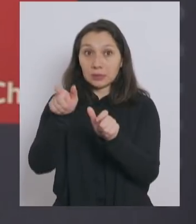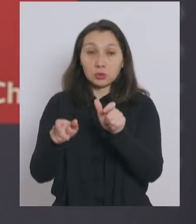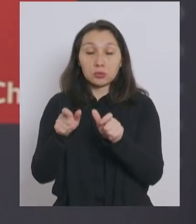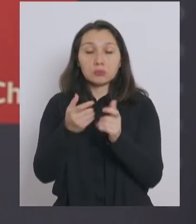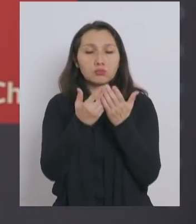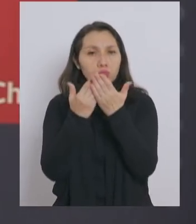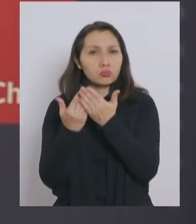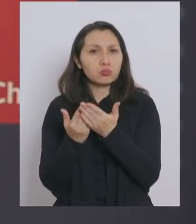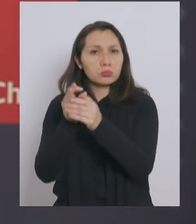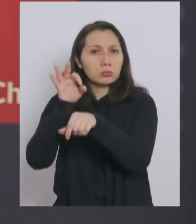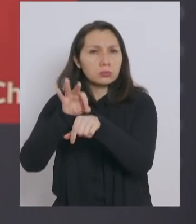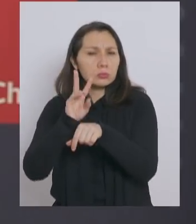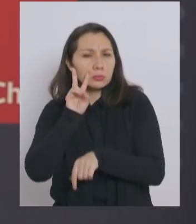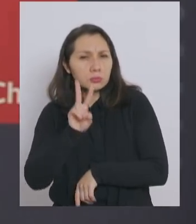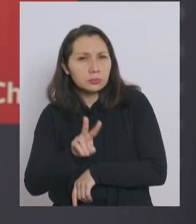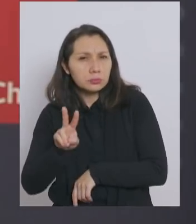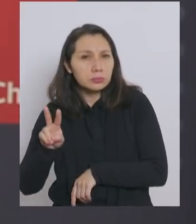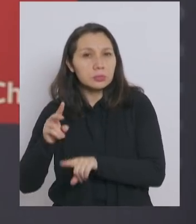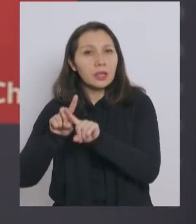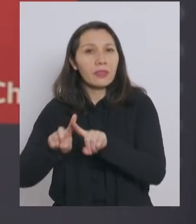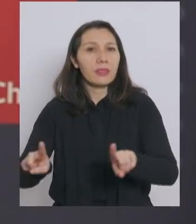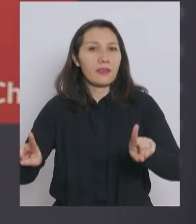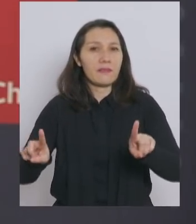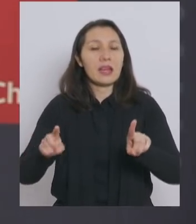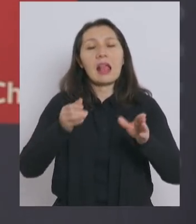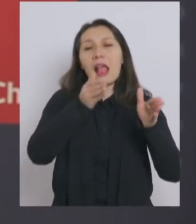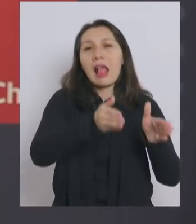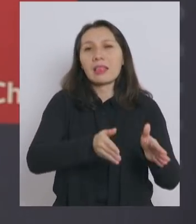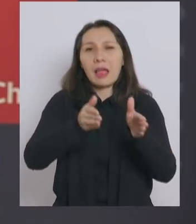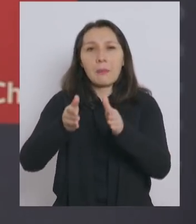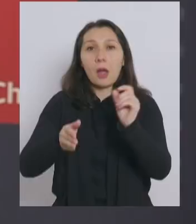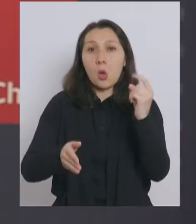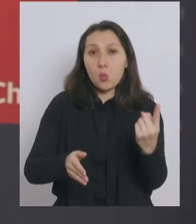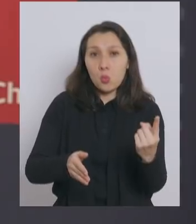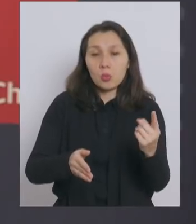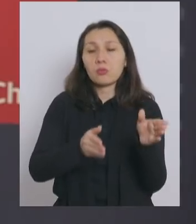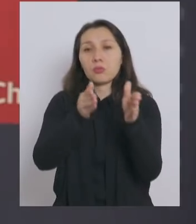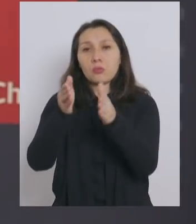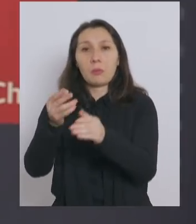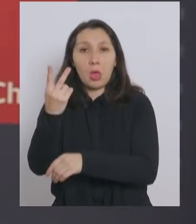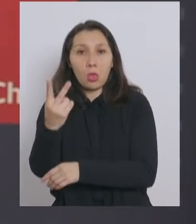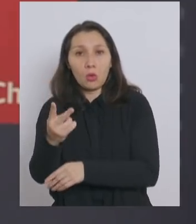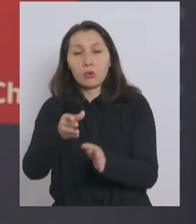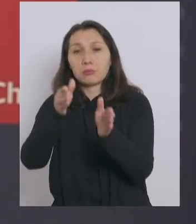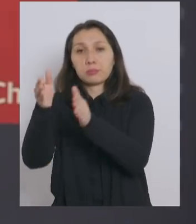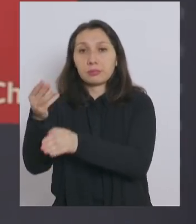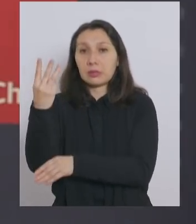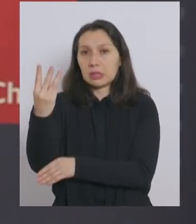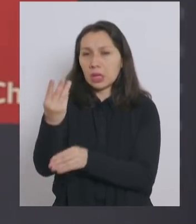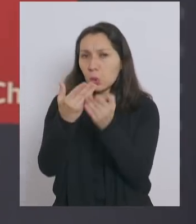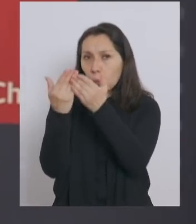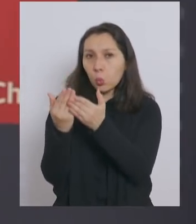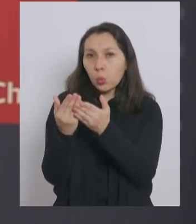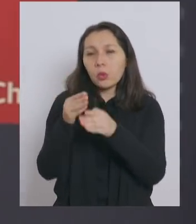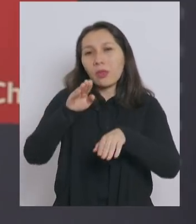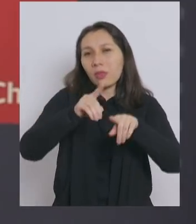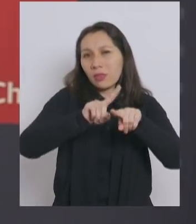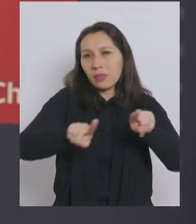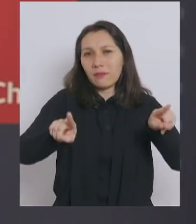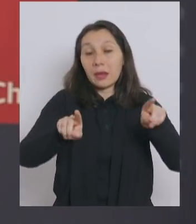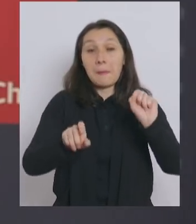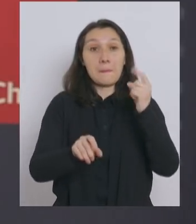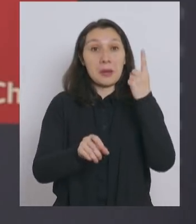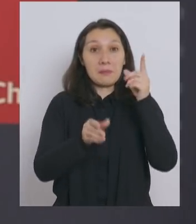tenemos estudios clínicos en diferentes fases. Tenemos fase 1, fase 2 y fase 3. El primer